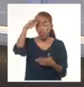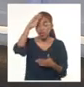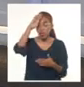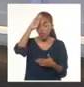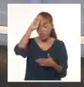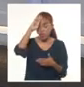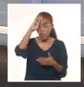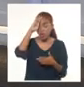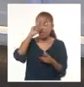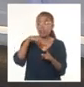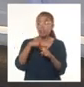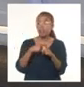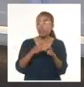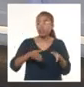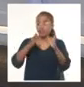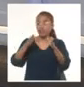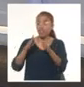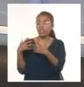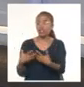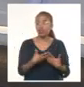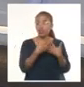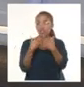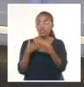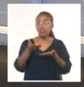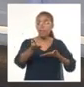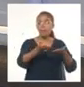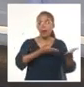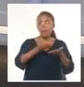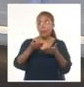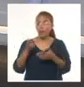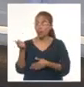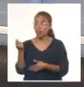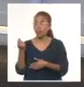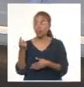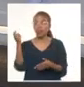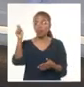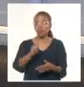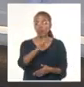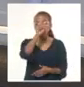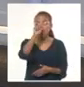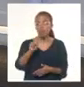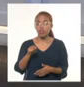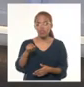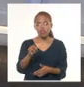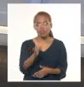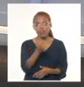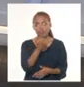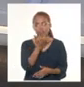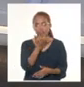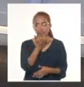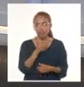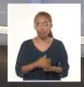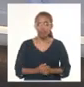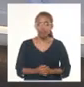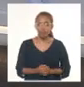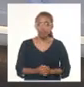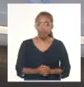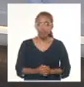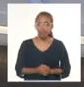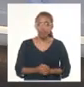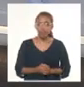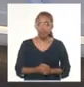instituciones estadounidenses tienen prohibido transacciones financieras, lo que ha tenido efectos en terceros países.